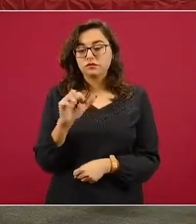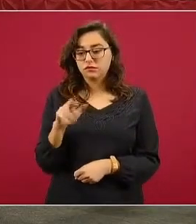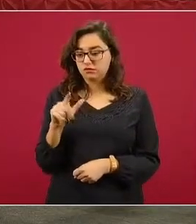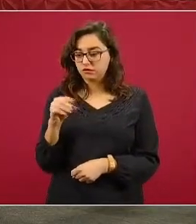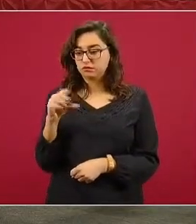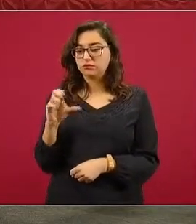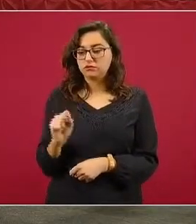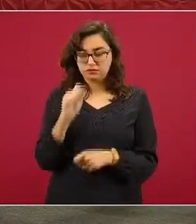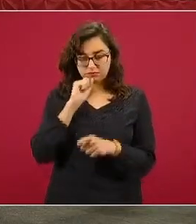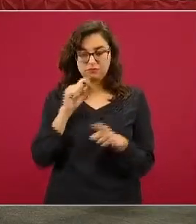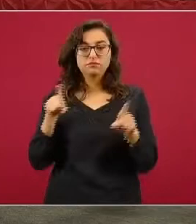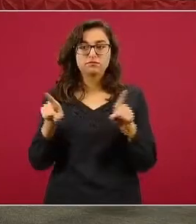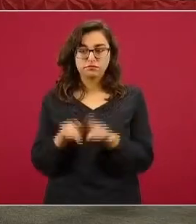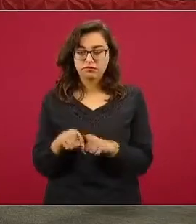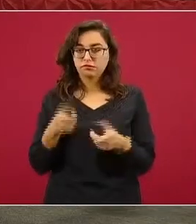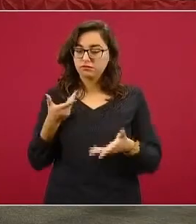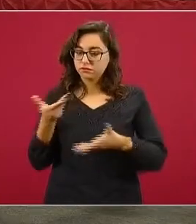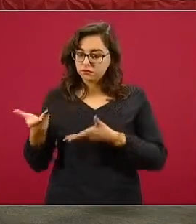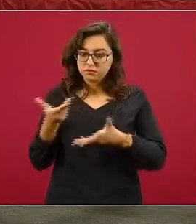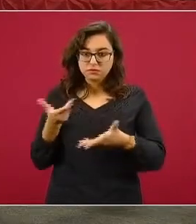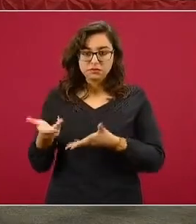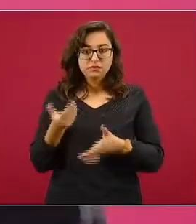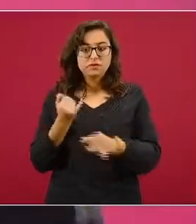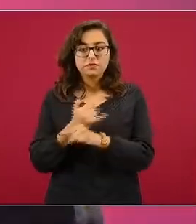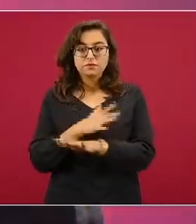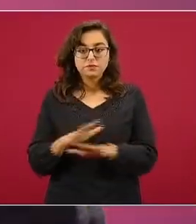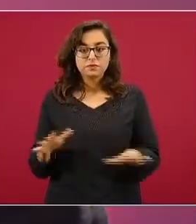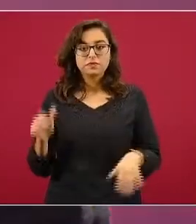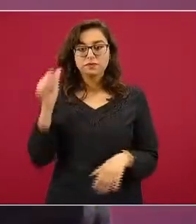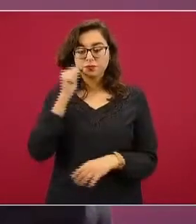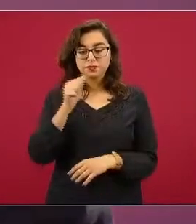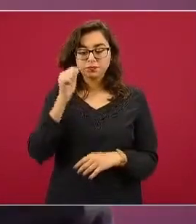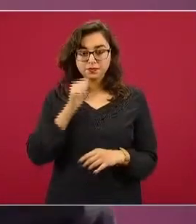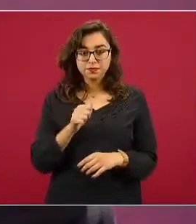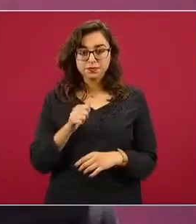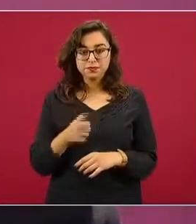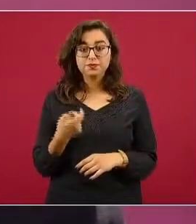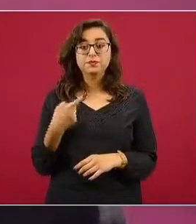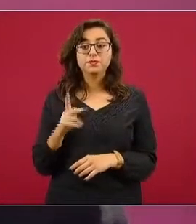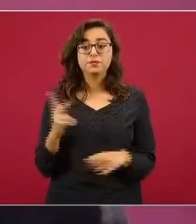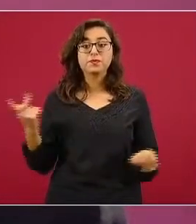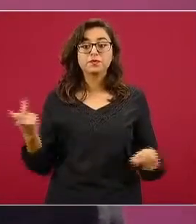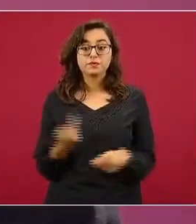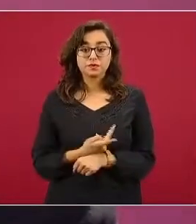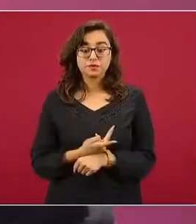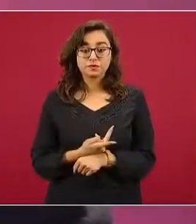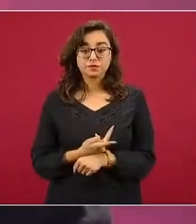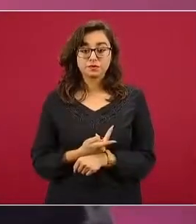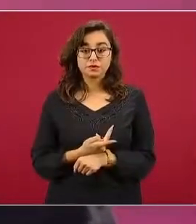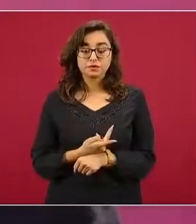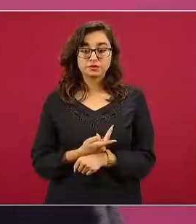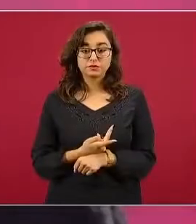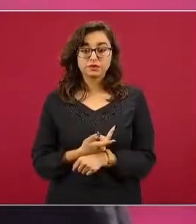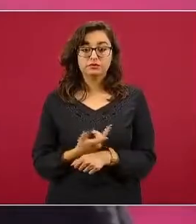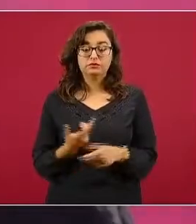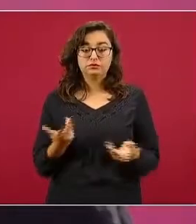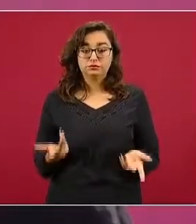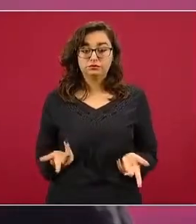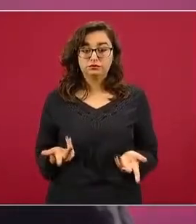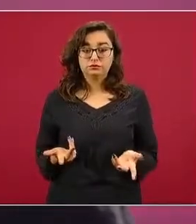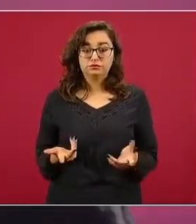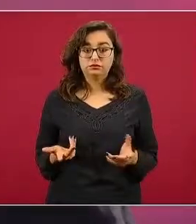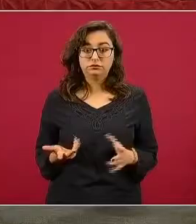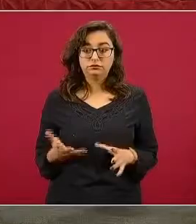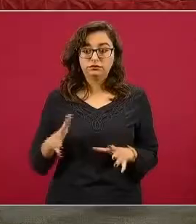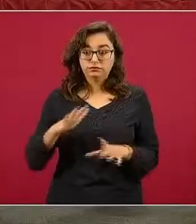lo mismo, están muy pendientes de esto. Y lo que ilustra es cómo localmente hay otros elementos de